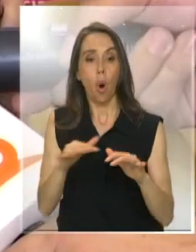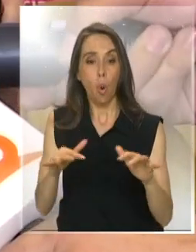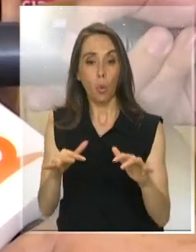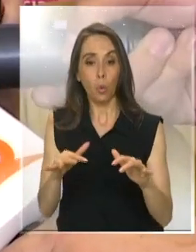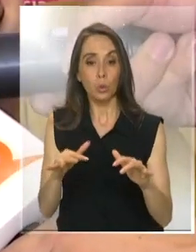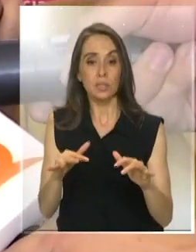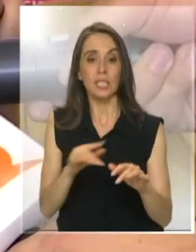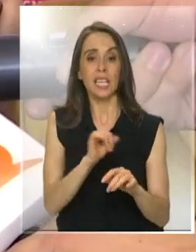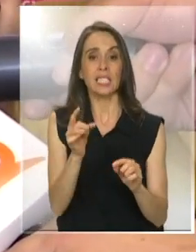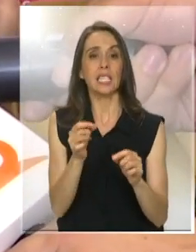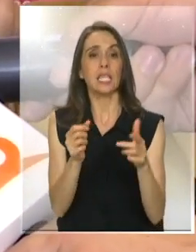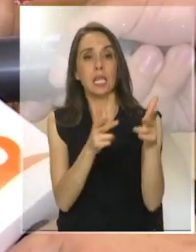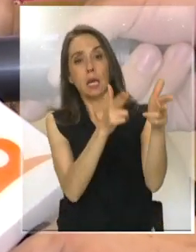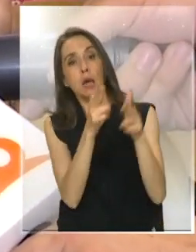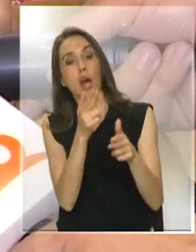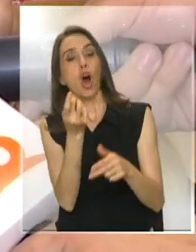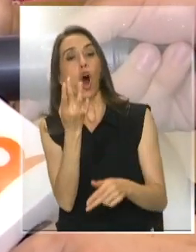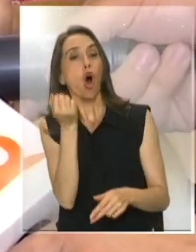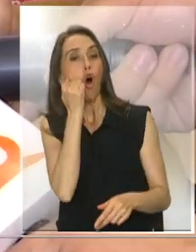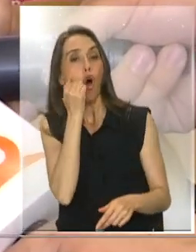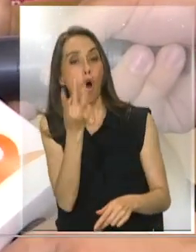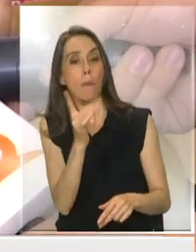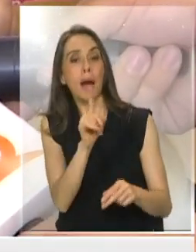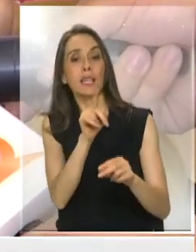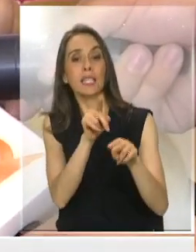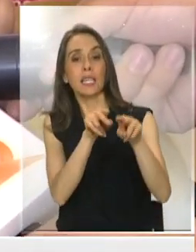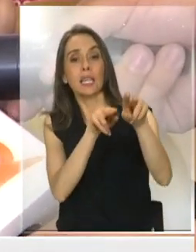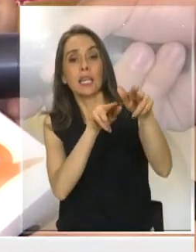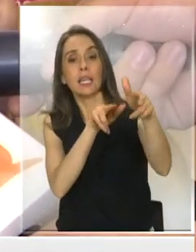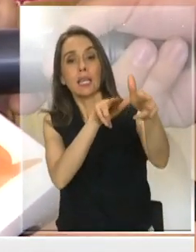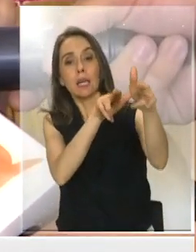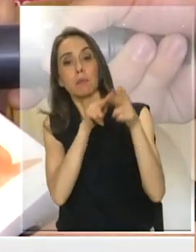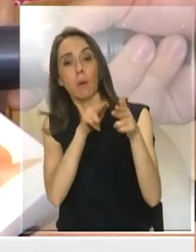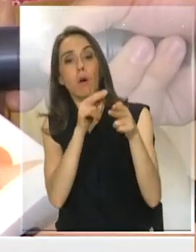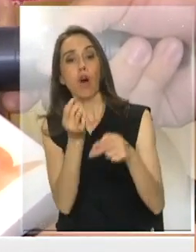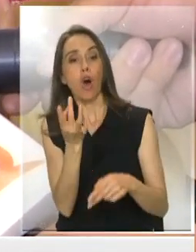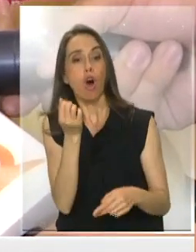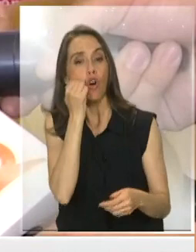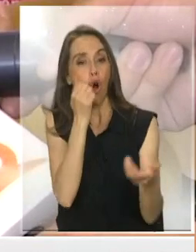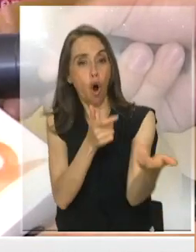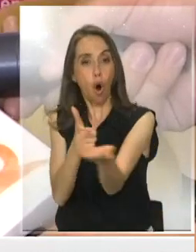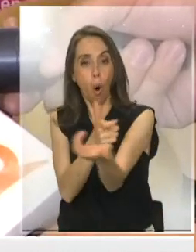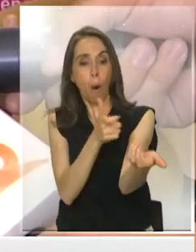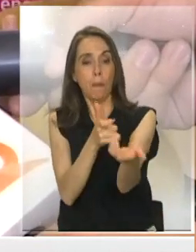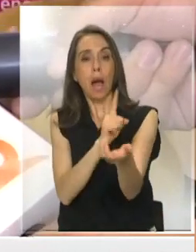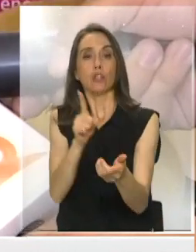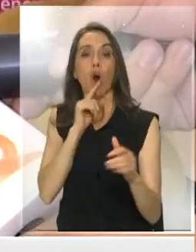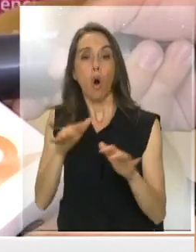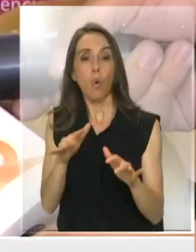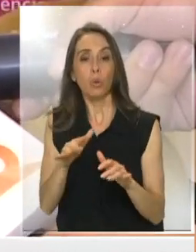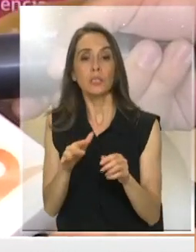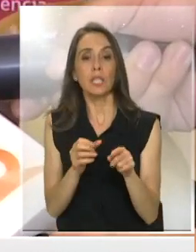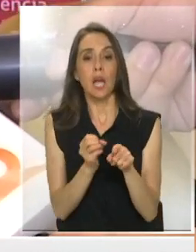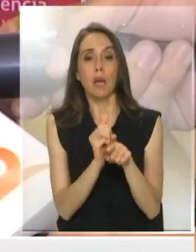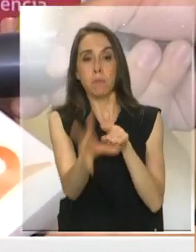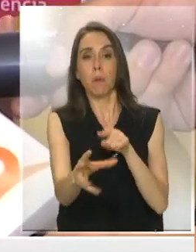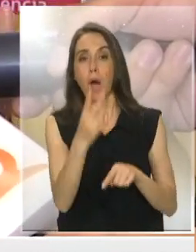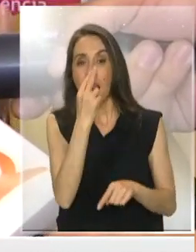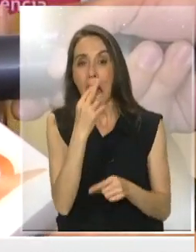ni balines, ni armas, estas escopetas con balines de goma y que tampoco use bombas